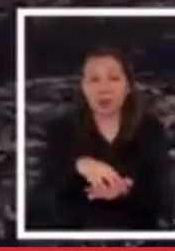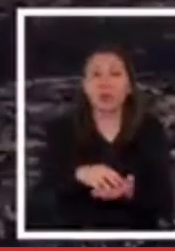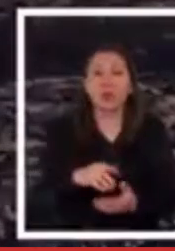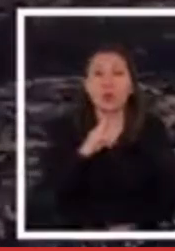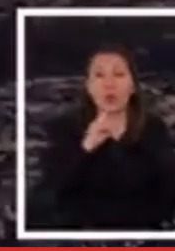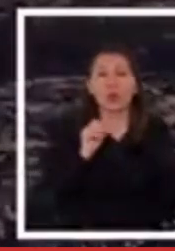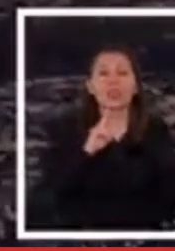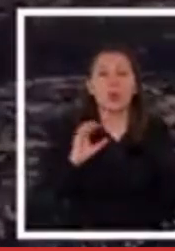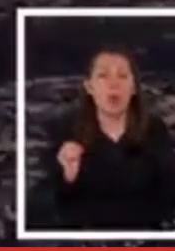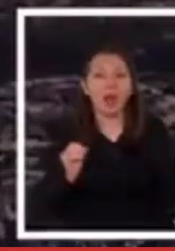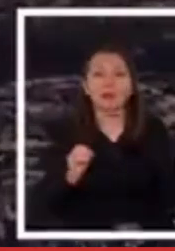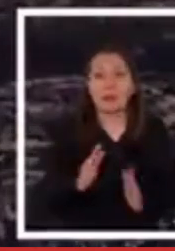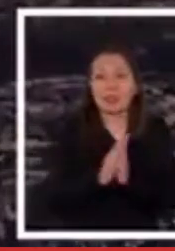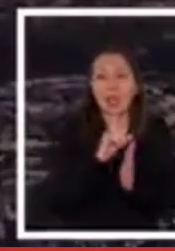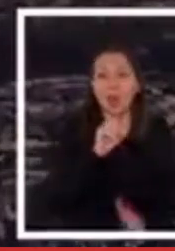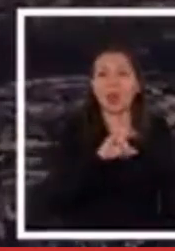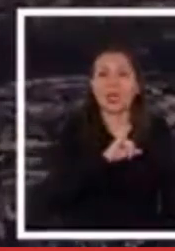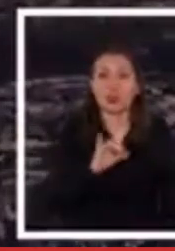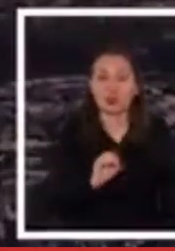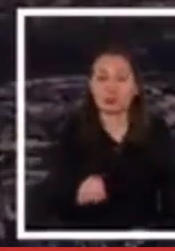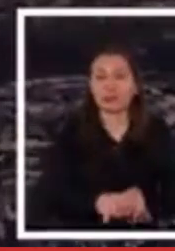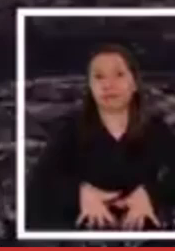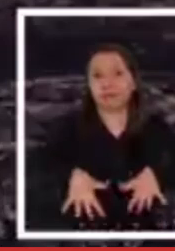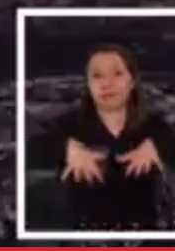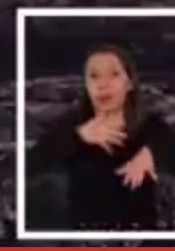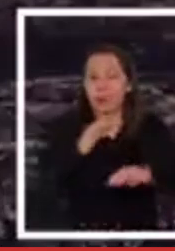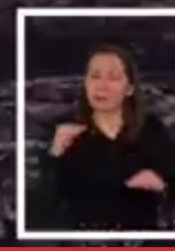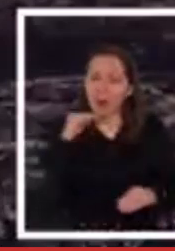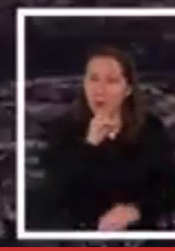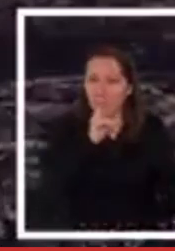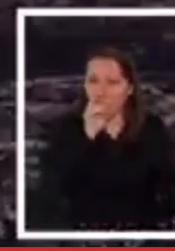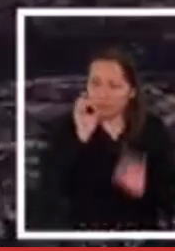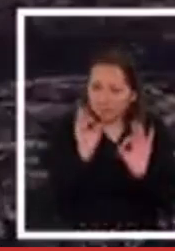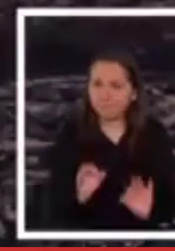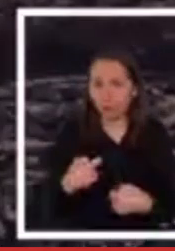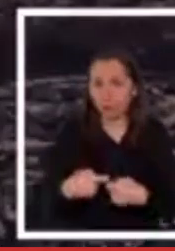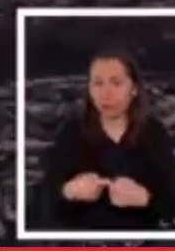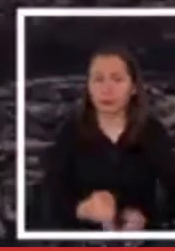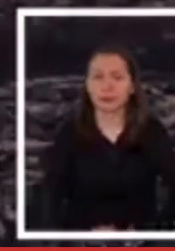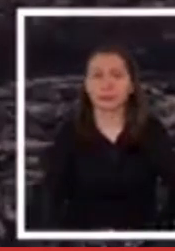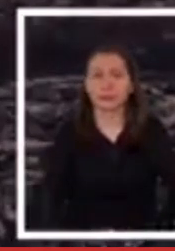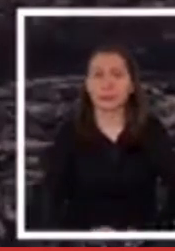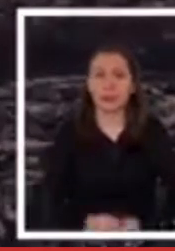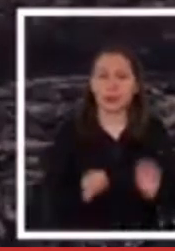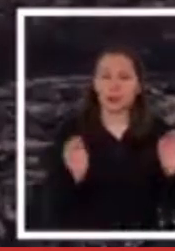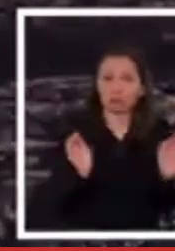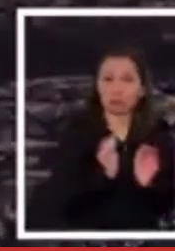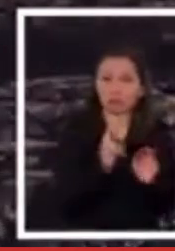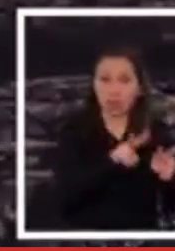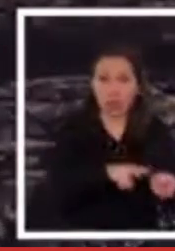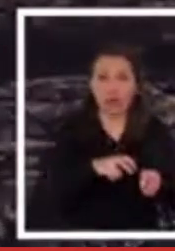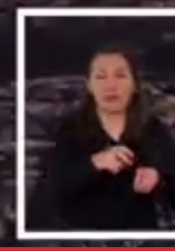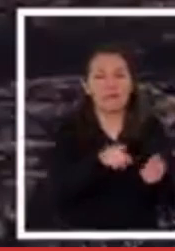todo atoquígo a San Lorenzo que se vieron inundadas bien al grano los pequeños agricultores